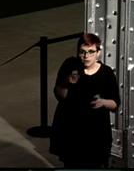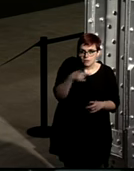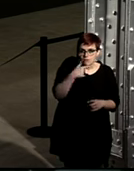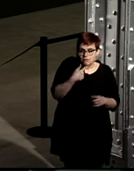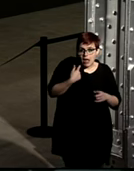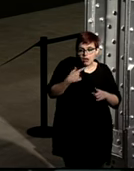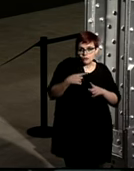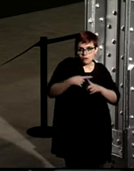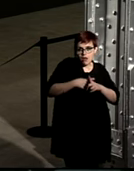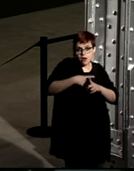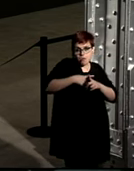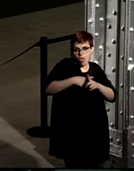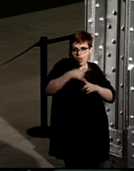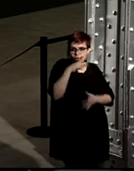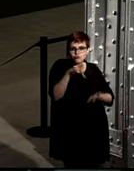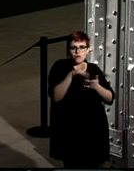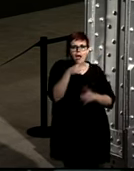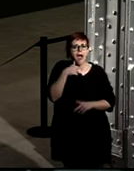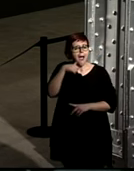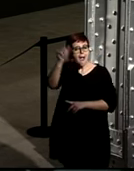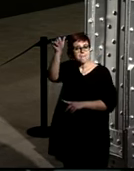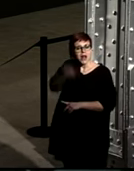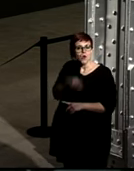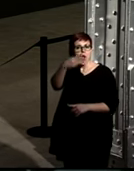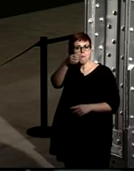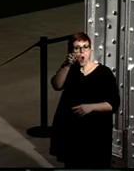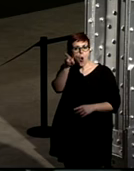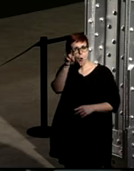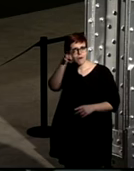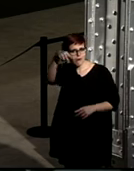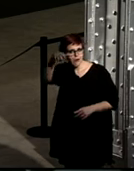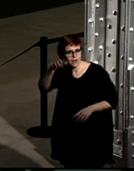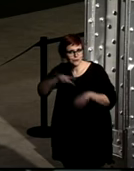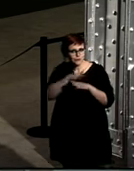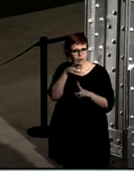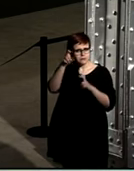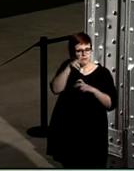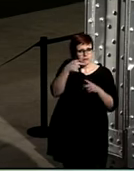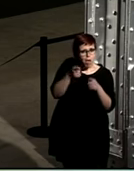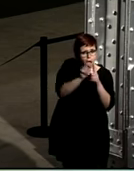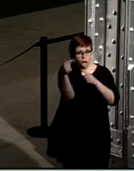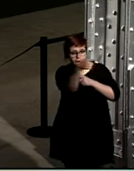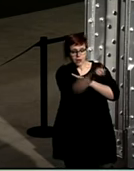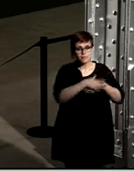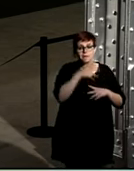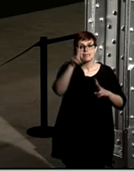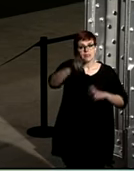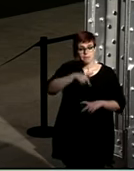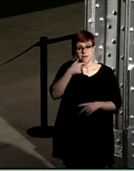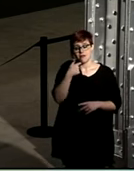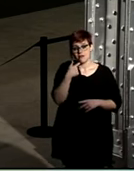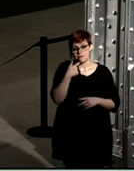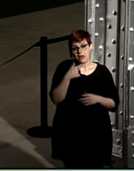¿cómo vas a...? No, ni Ben Hur, ni la mismísima Yihad. No. Pero bueno, luego lo que pasa es que la financiación ha costado muchísimo porque con este